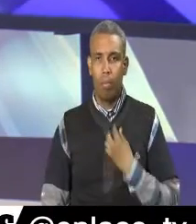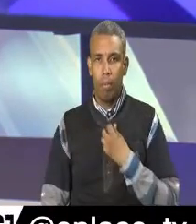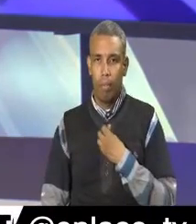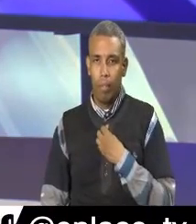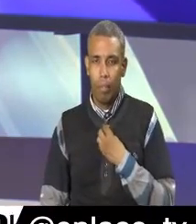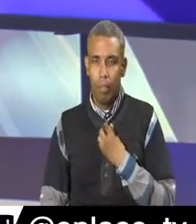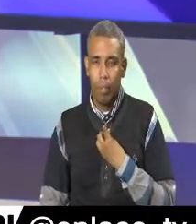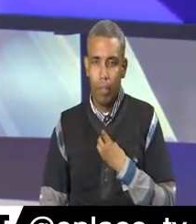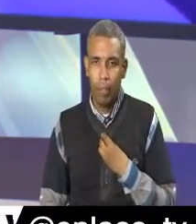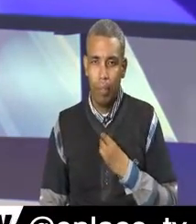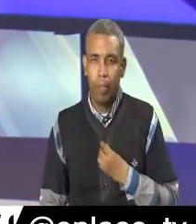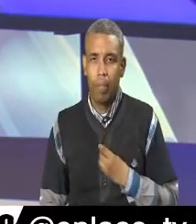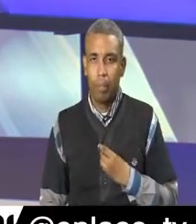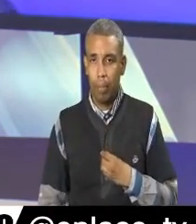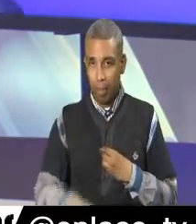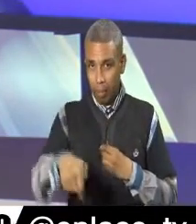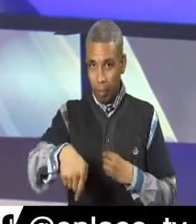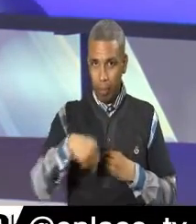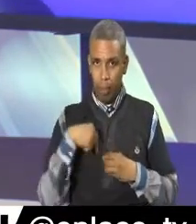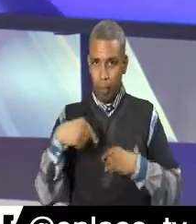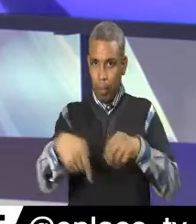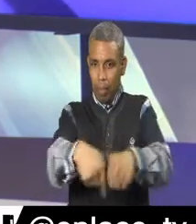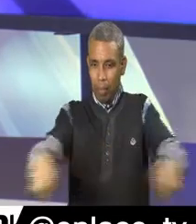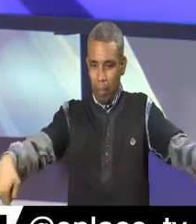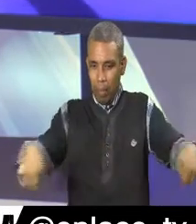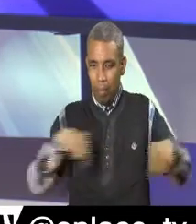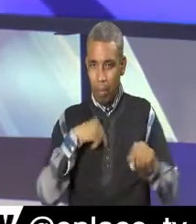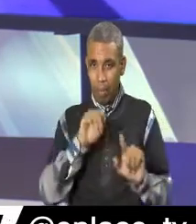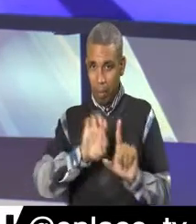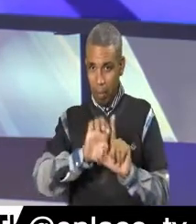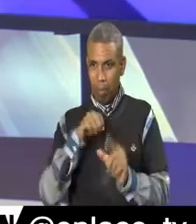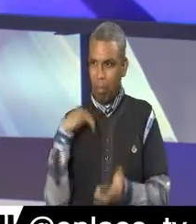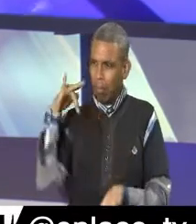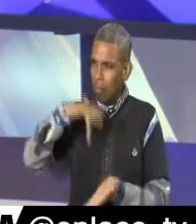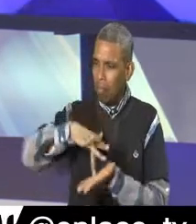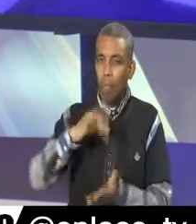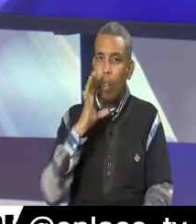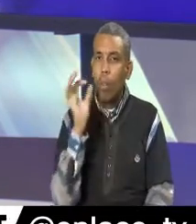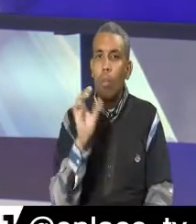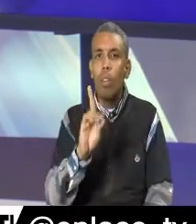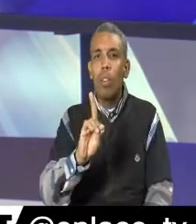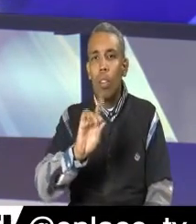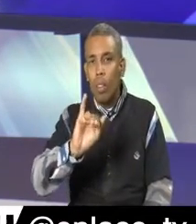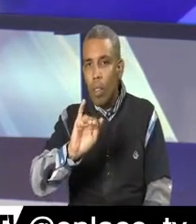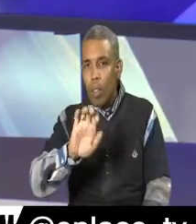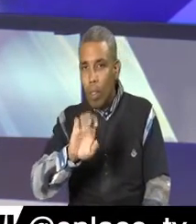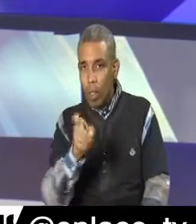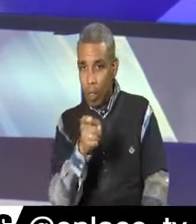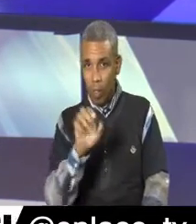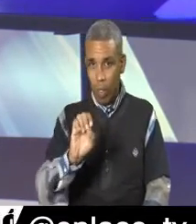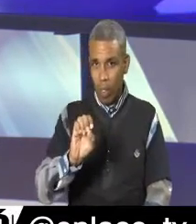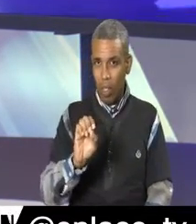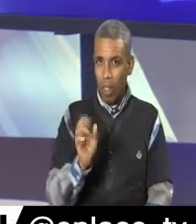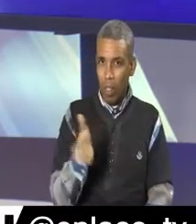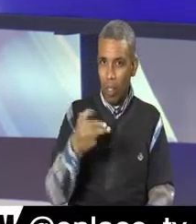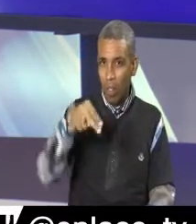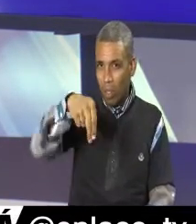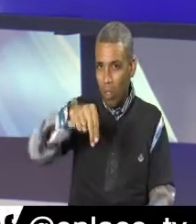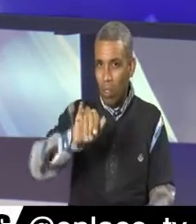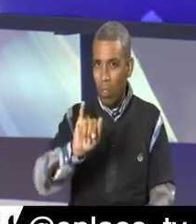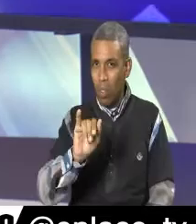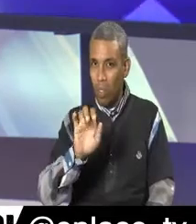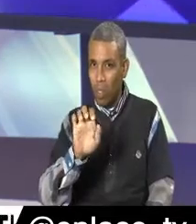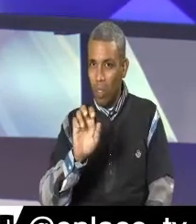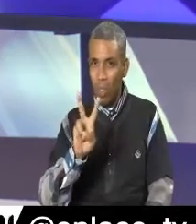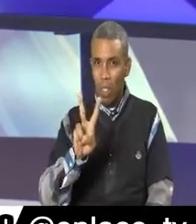Y en el set de Enlace Noticias se encuentra con nosotros Diego Nieves, profesional que atiende jornada de caracterización de víctimas